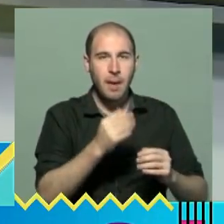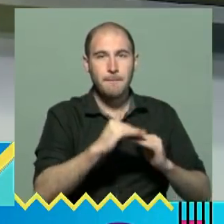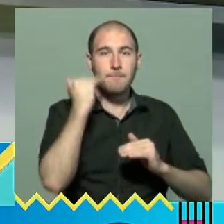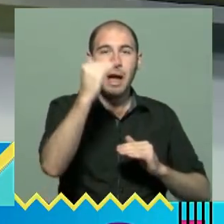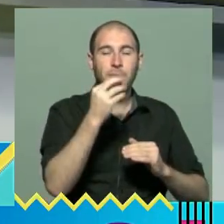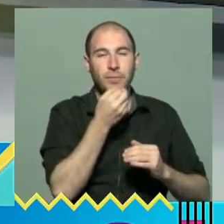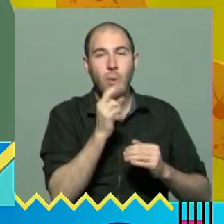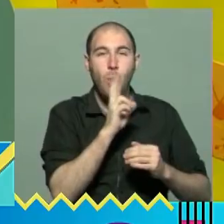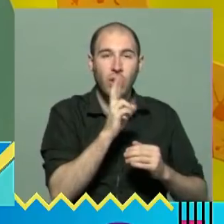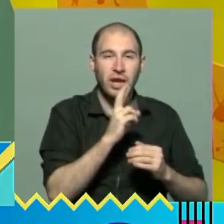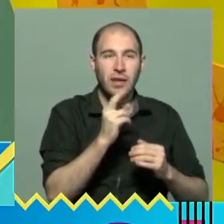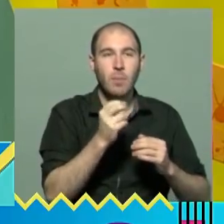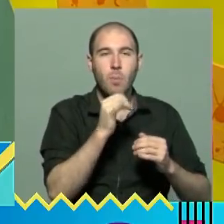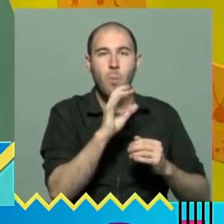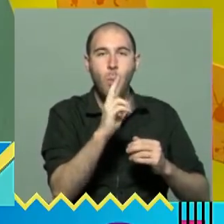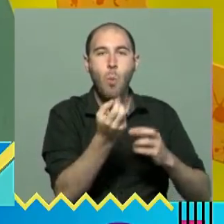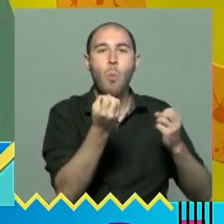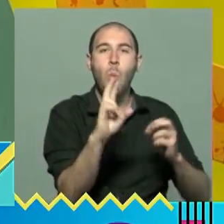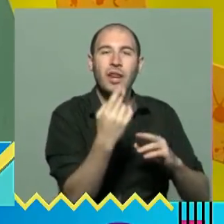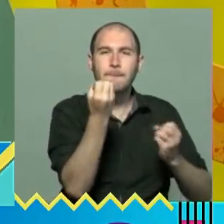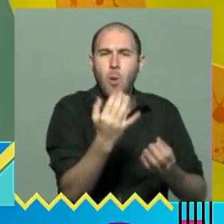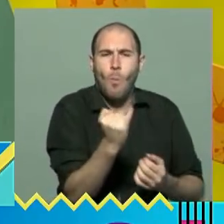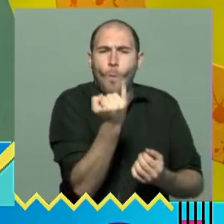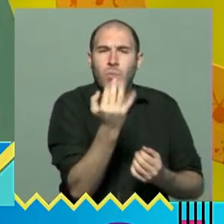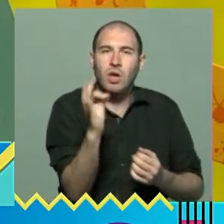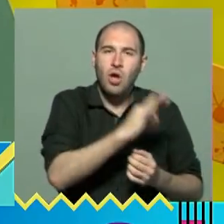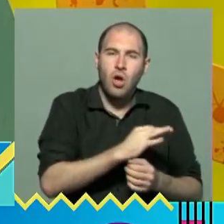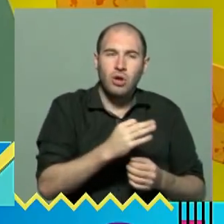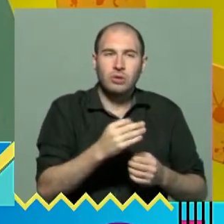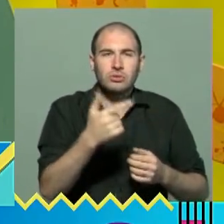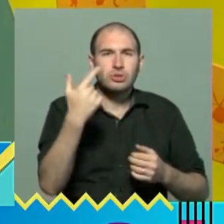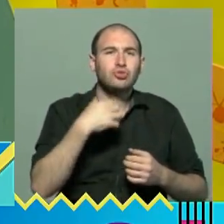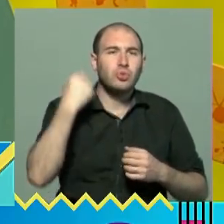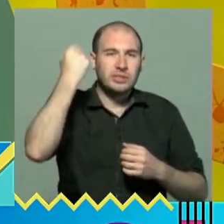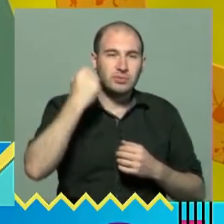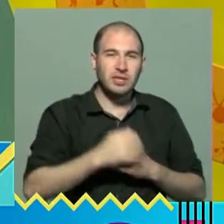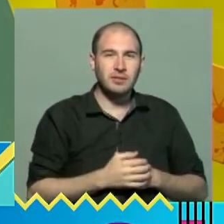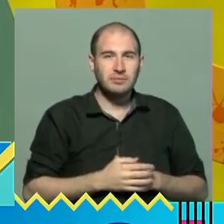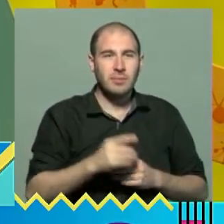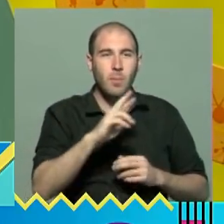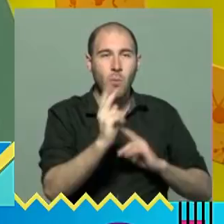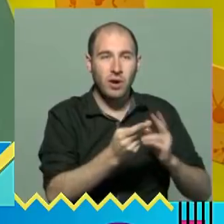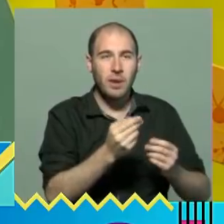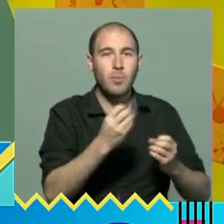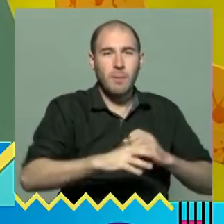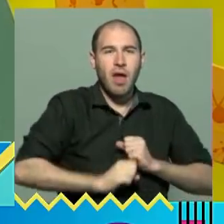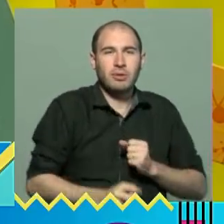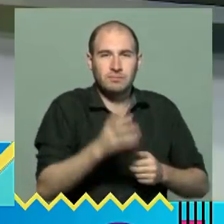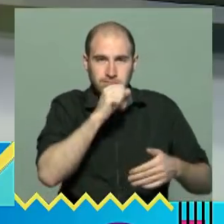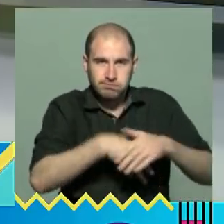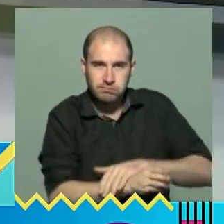ejemplo, las mujeres que mueren por desnutrición o las mujeres que mueren por suicidios que las mujeres que mueren por un aborto